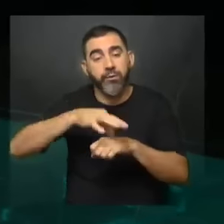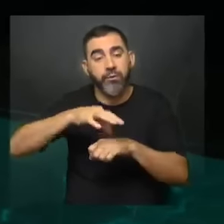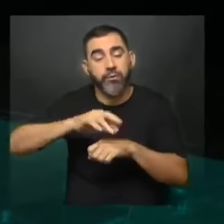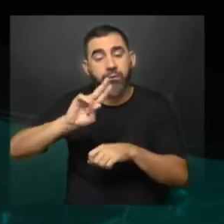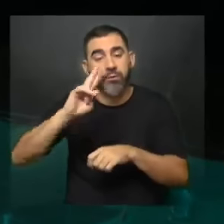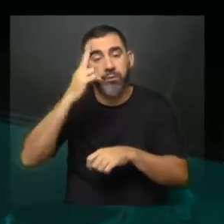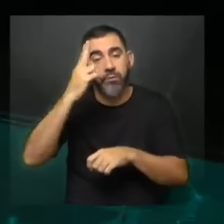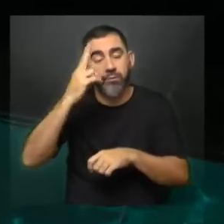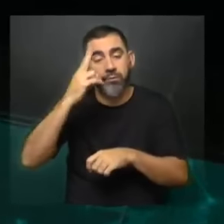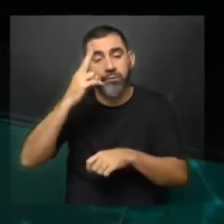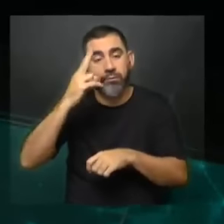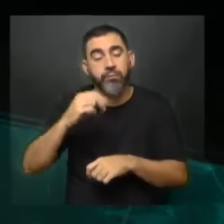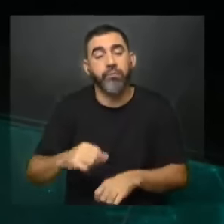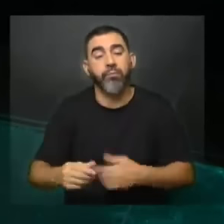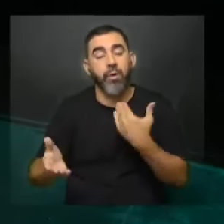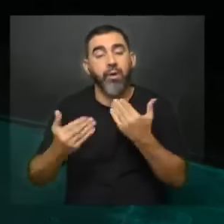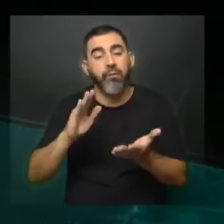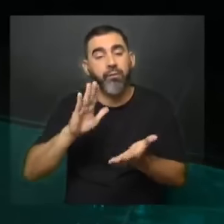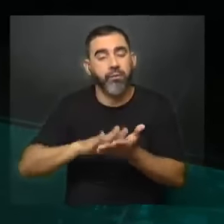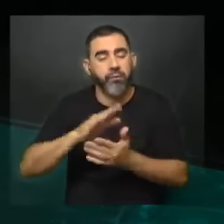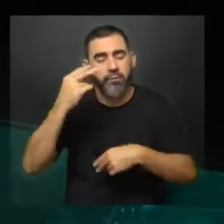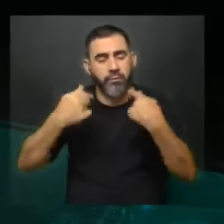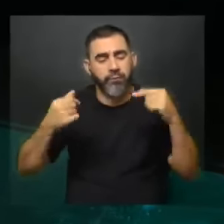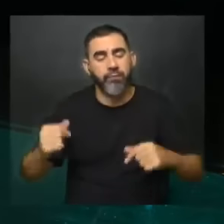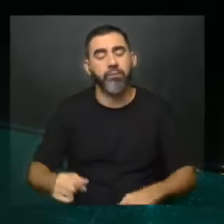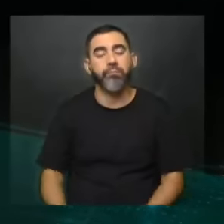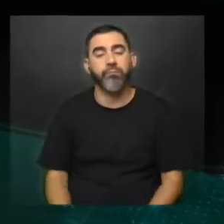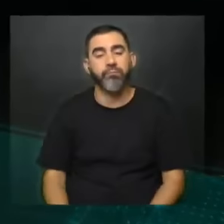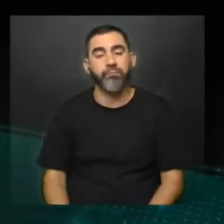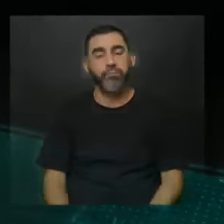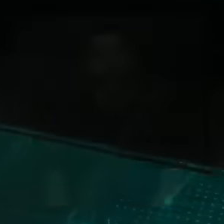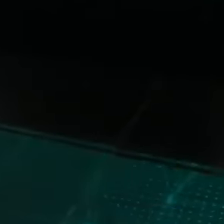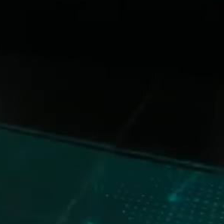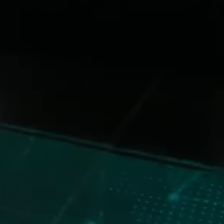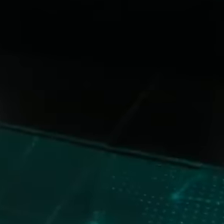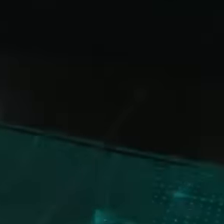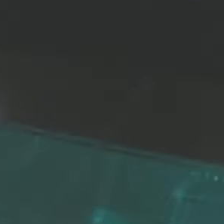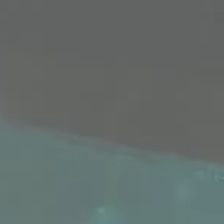del Uruguay José min reta para hablar de varios asuntos pausa ya